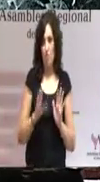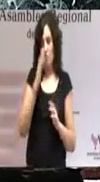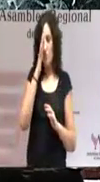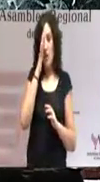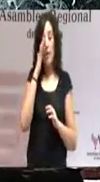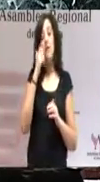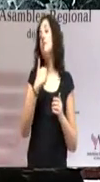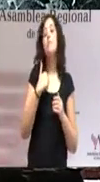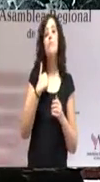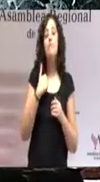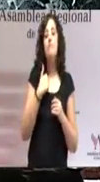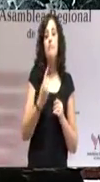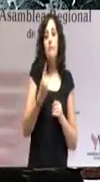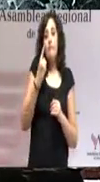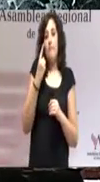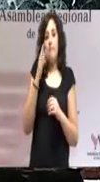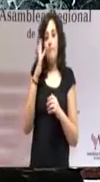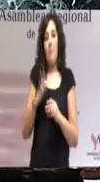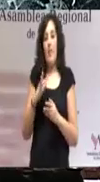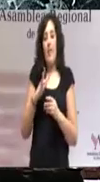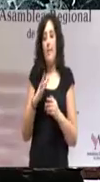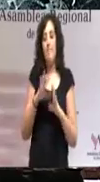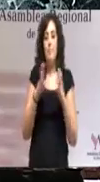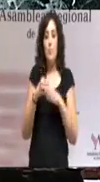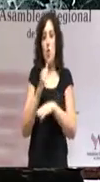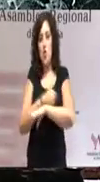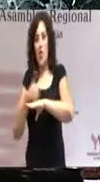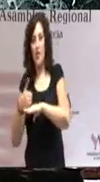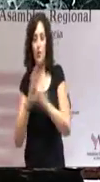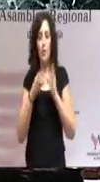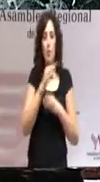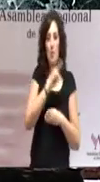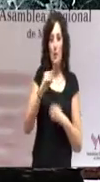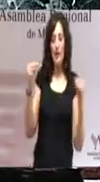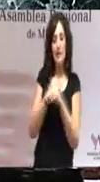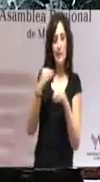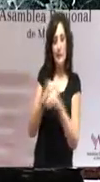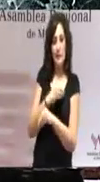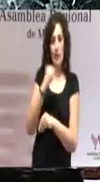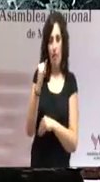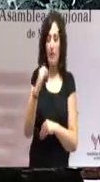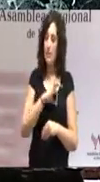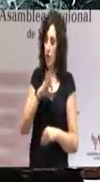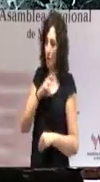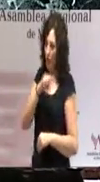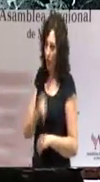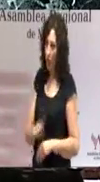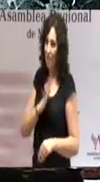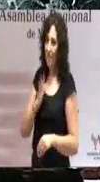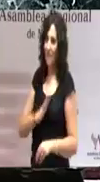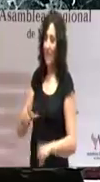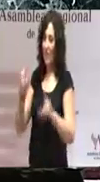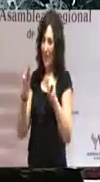que parece ser que tenemos diferencias, el Grupo Ciudadanos y el Grupo del Partido Popular. Y permítame, señor, que apele. Señor Martínez, por favor, ya,